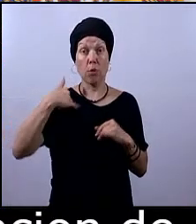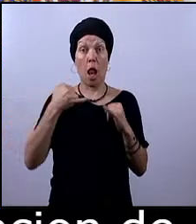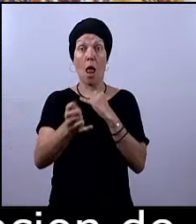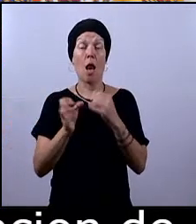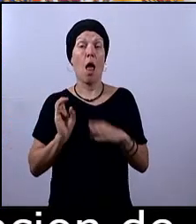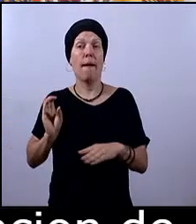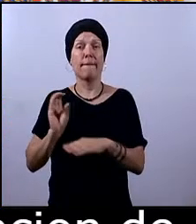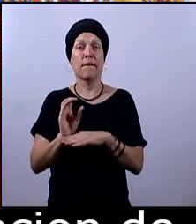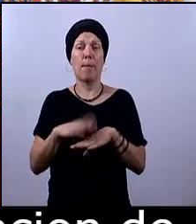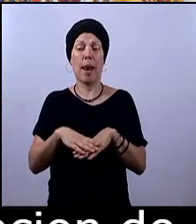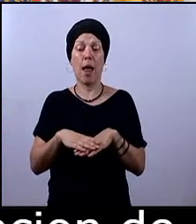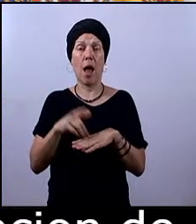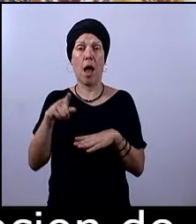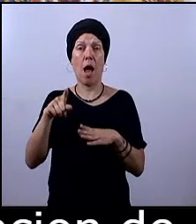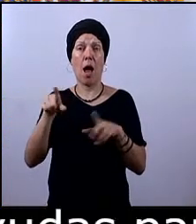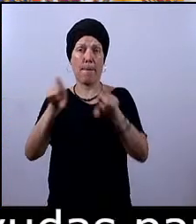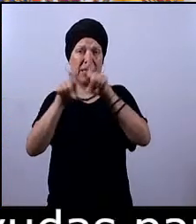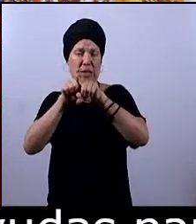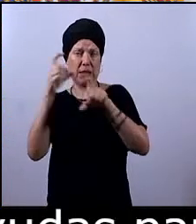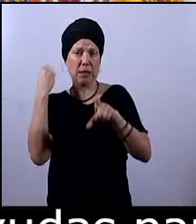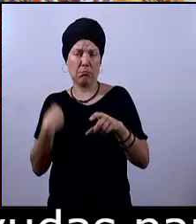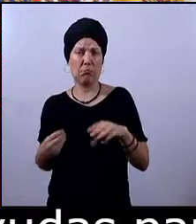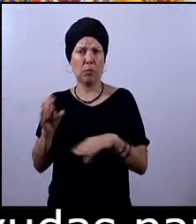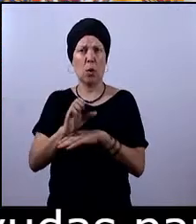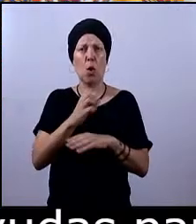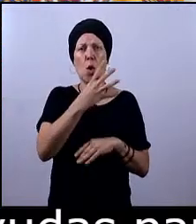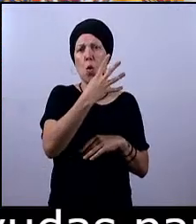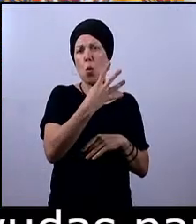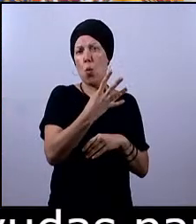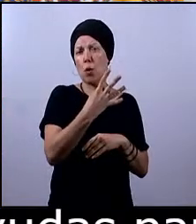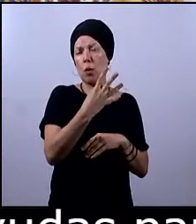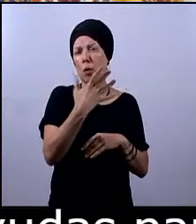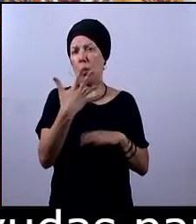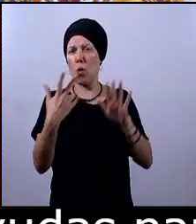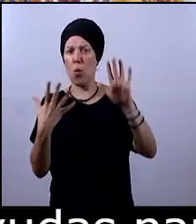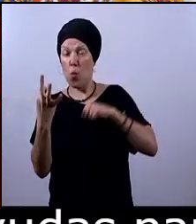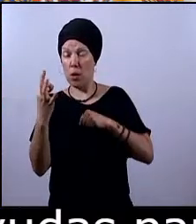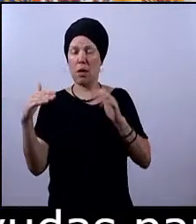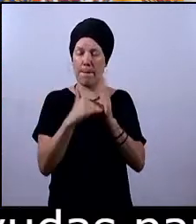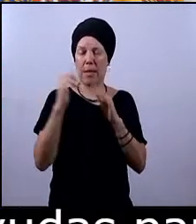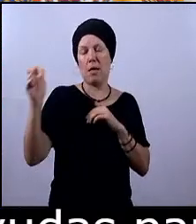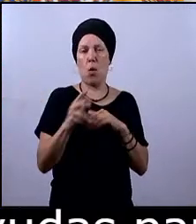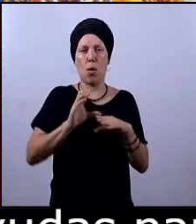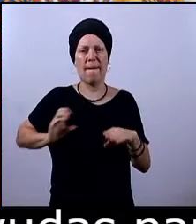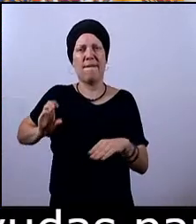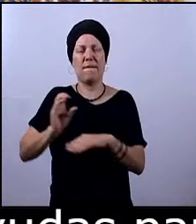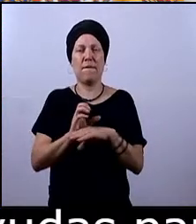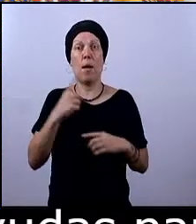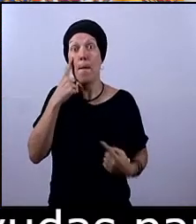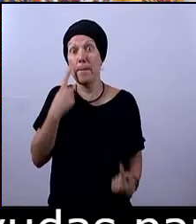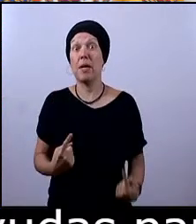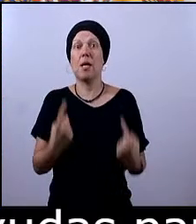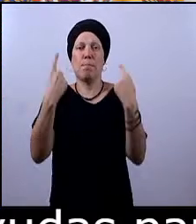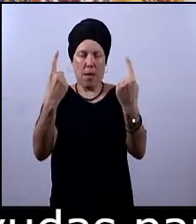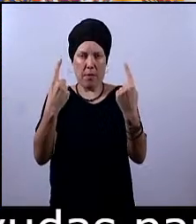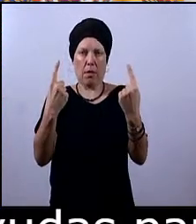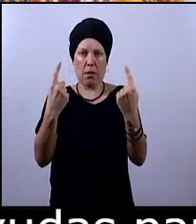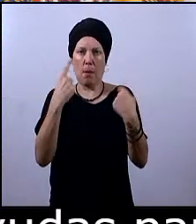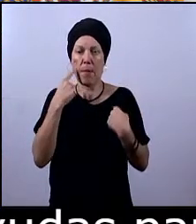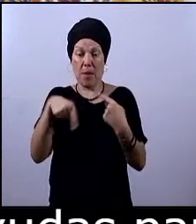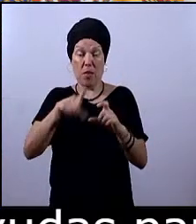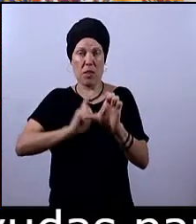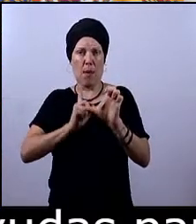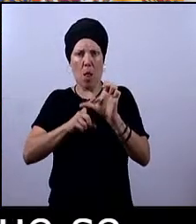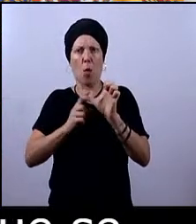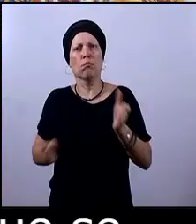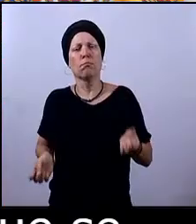de ayudas para estas empresas, dotada con 450.000 euros, y es la primera vez que se lanza en